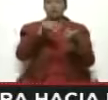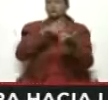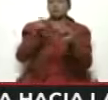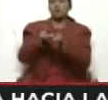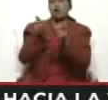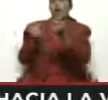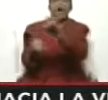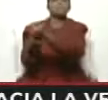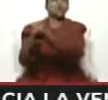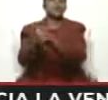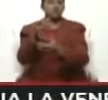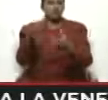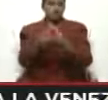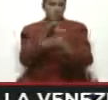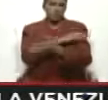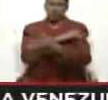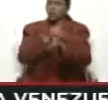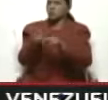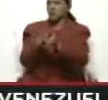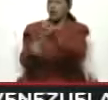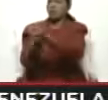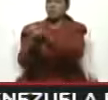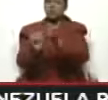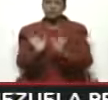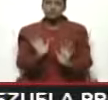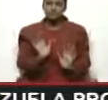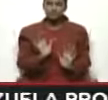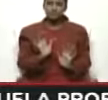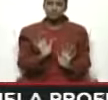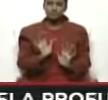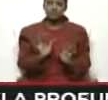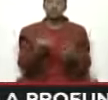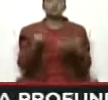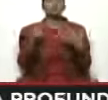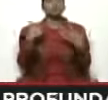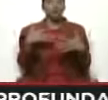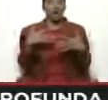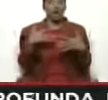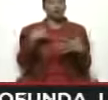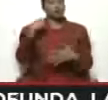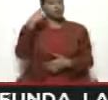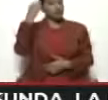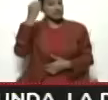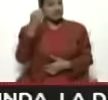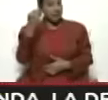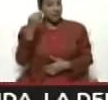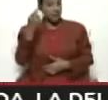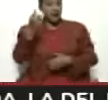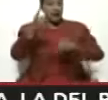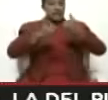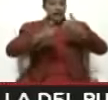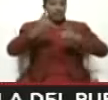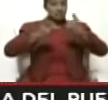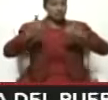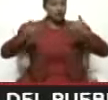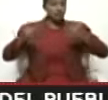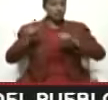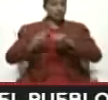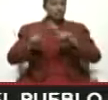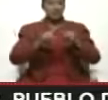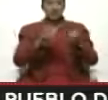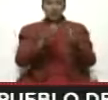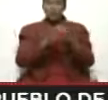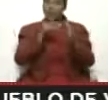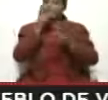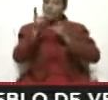Están apostando a eso. Nosotros esperamos que el grueso de los candidatos opositores que han decidido transitar el